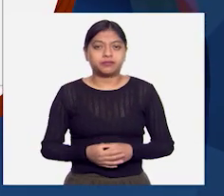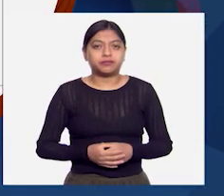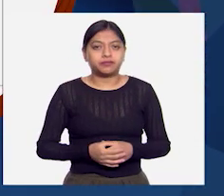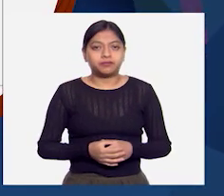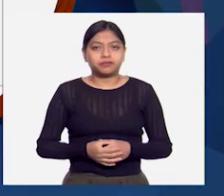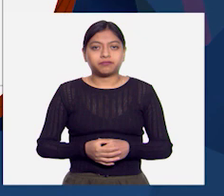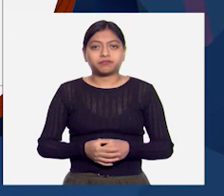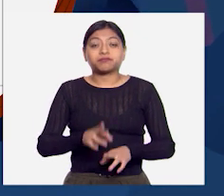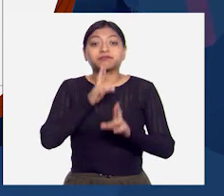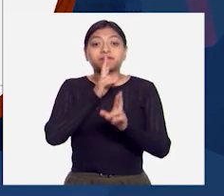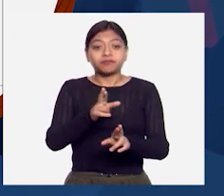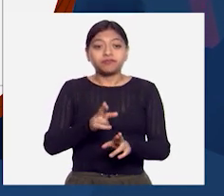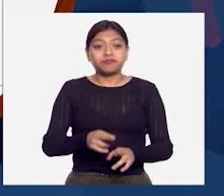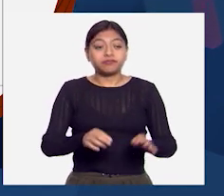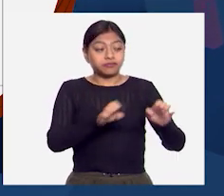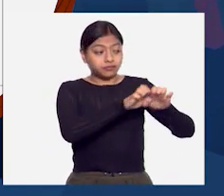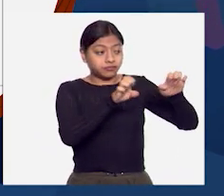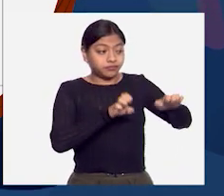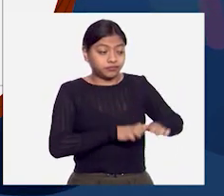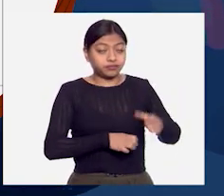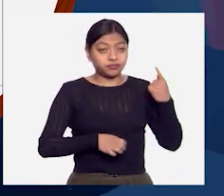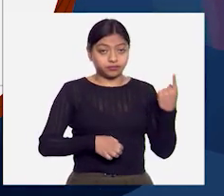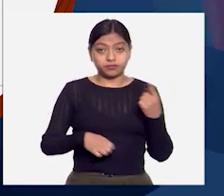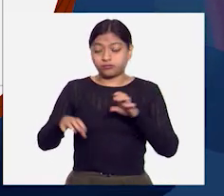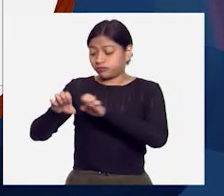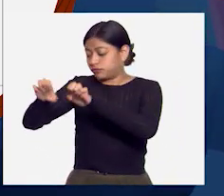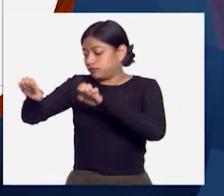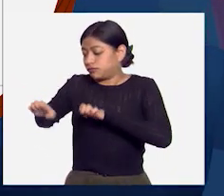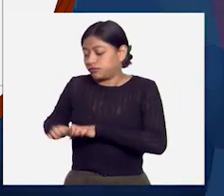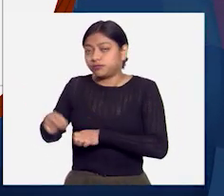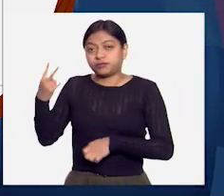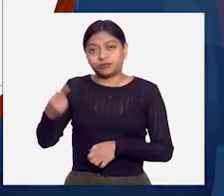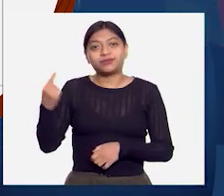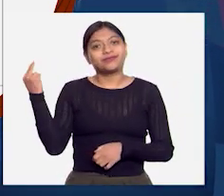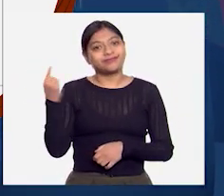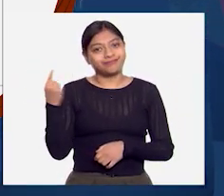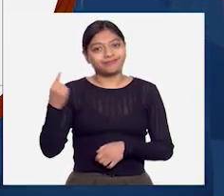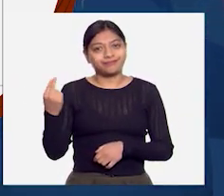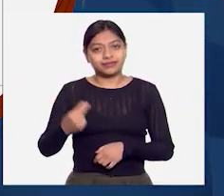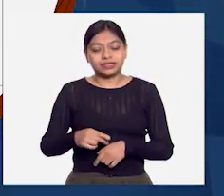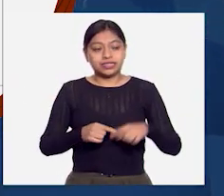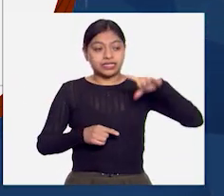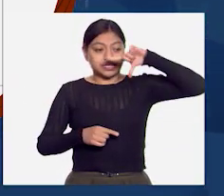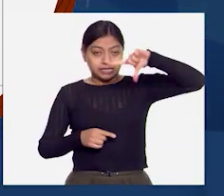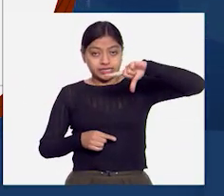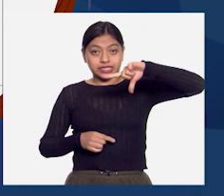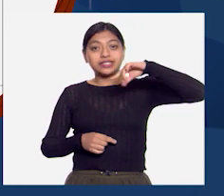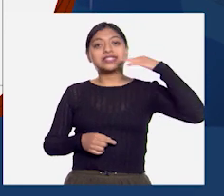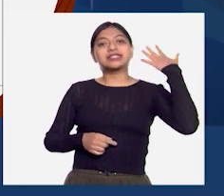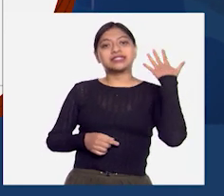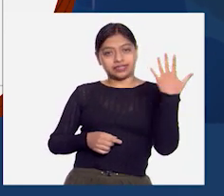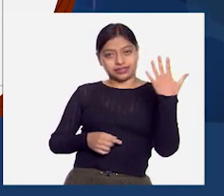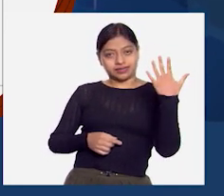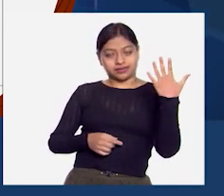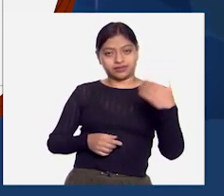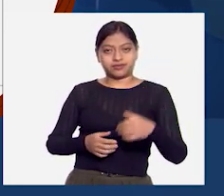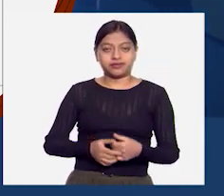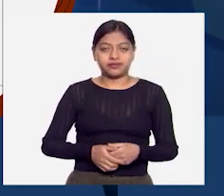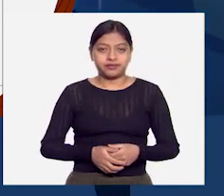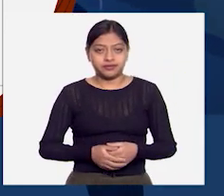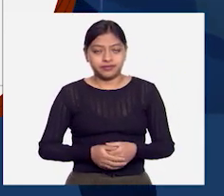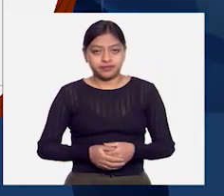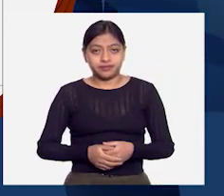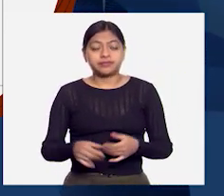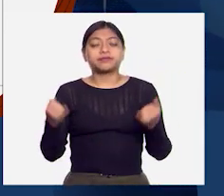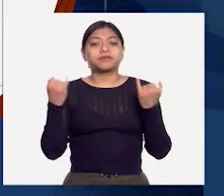de los resultados del equipo 1 y la de los resultados del equipo 2, pues habrá que dividirlos entre 5. Por supuesto, y podemos